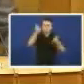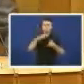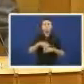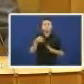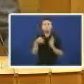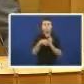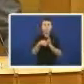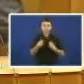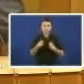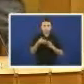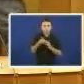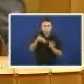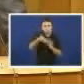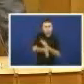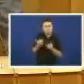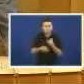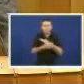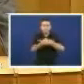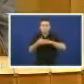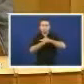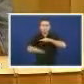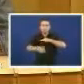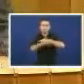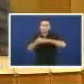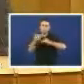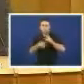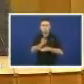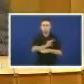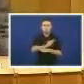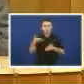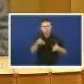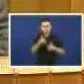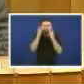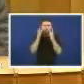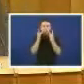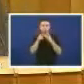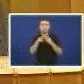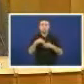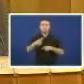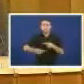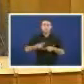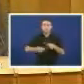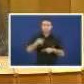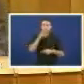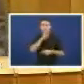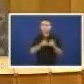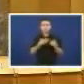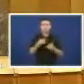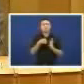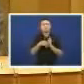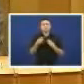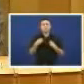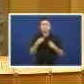no coidado do litoral e no sanamento das nosas rías na mellora da calidad de vida das familias galegas asegurando entre outras